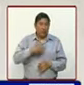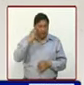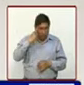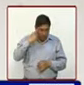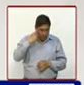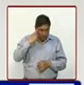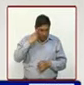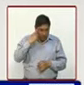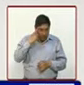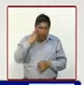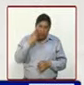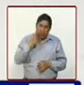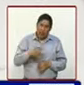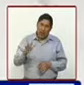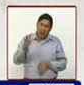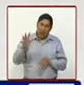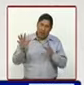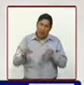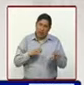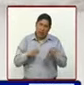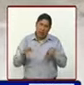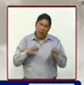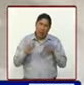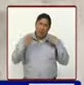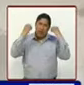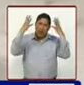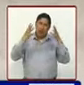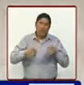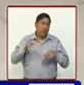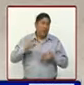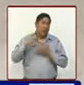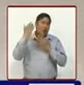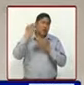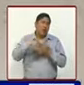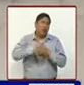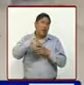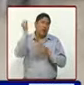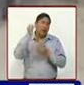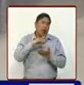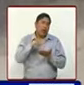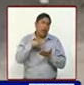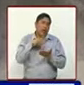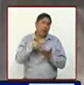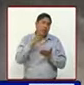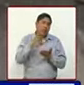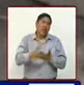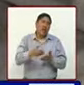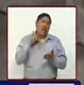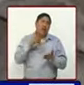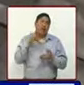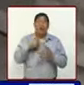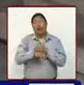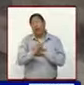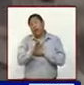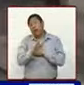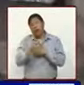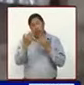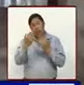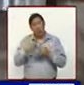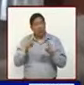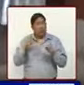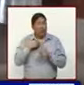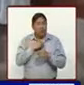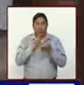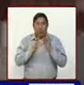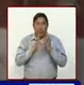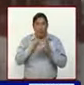imagino que también ya están a la expectativa. Muchos tienen que esperar fuera de la plaza, antes lo hacíamos al interior. Claro. ¿No es cierto? Pero vamos